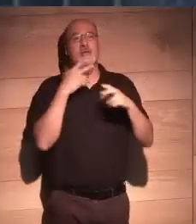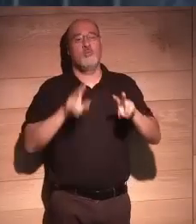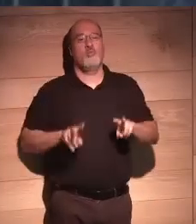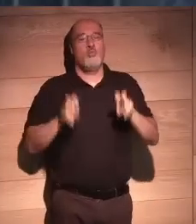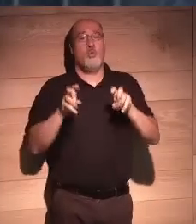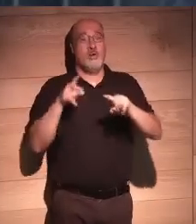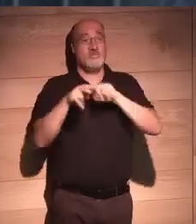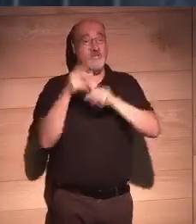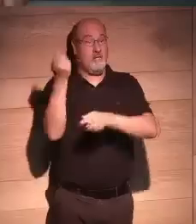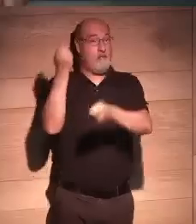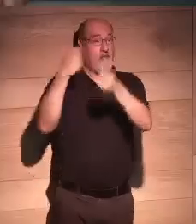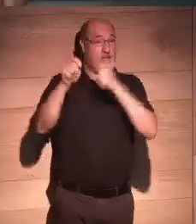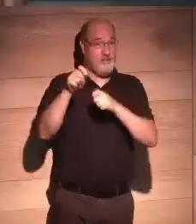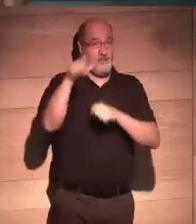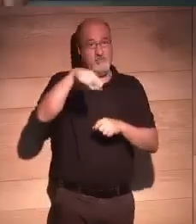nueva,